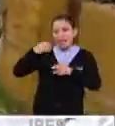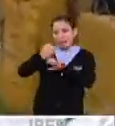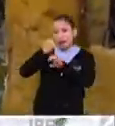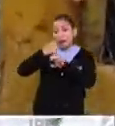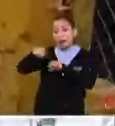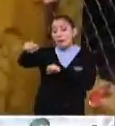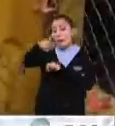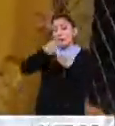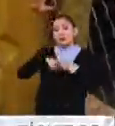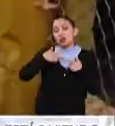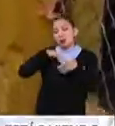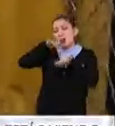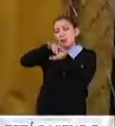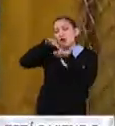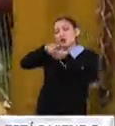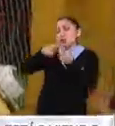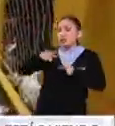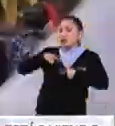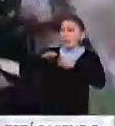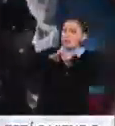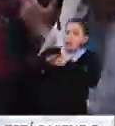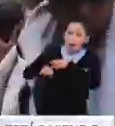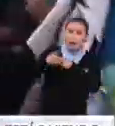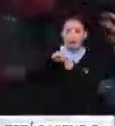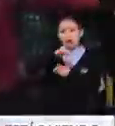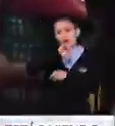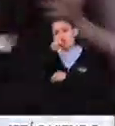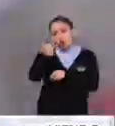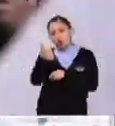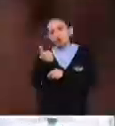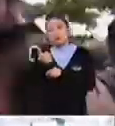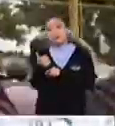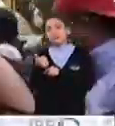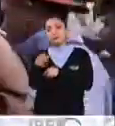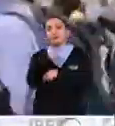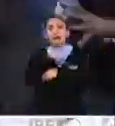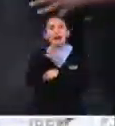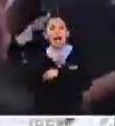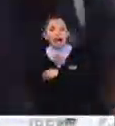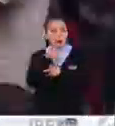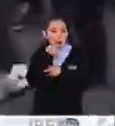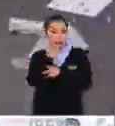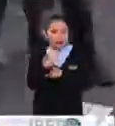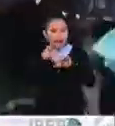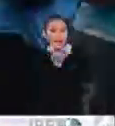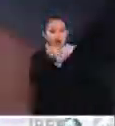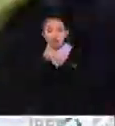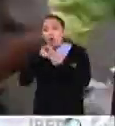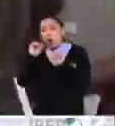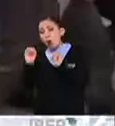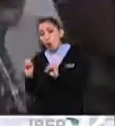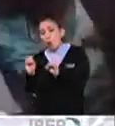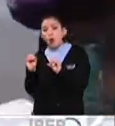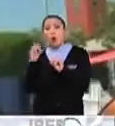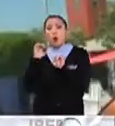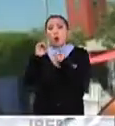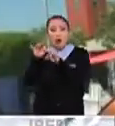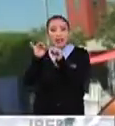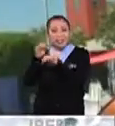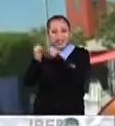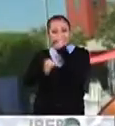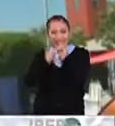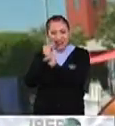que es la gente que está pues dando una mano al migrante. Por el otro lado, bueno, obviamente hay como decíamos, las asociaciones o